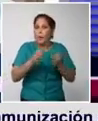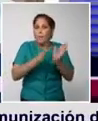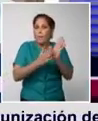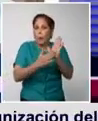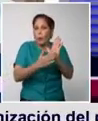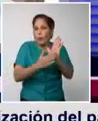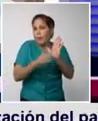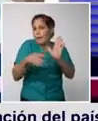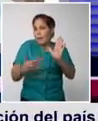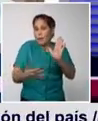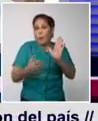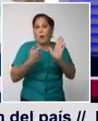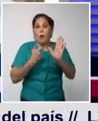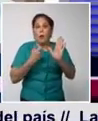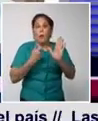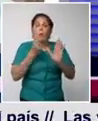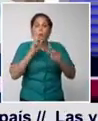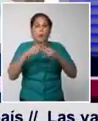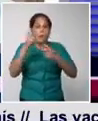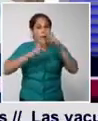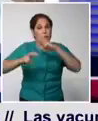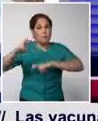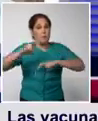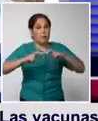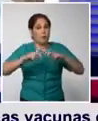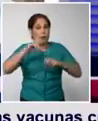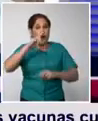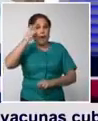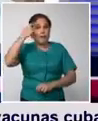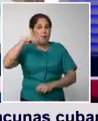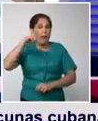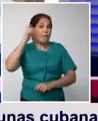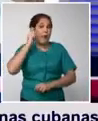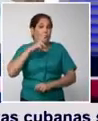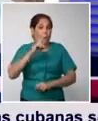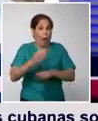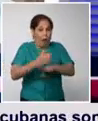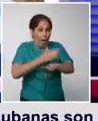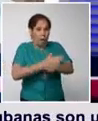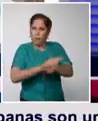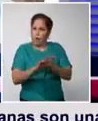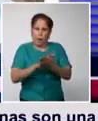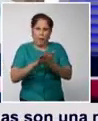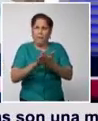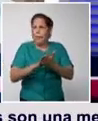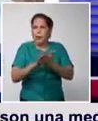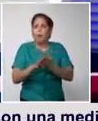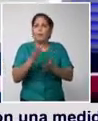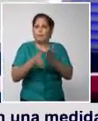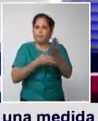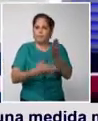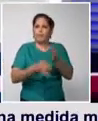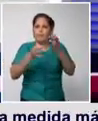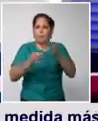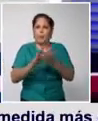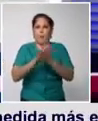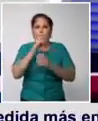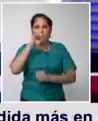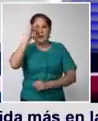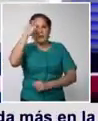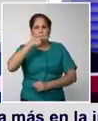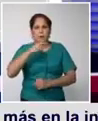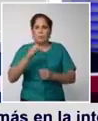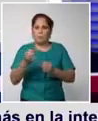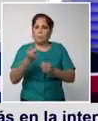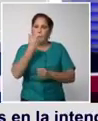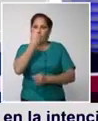correcto porque es una investigación lo que se está haciendo y lo que se quiere ver es la respuesta a la vacuna. Le propongo una pausa,